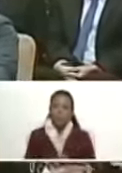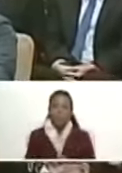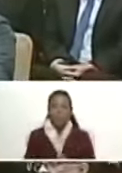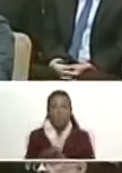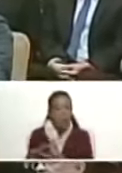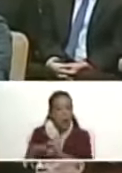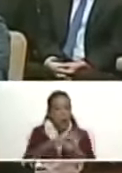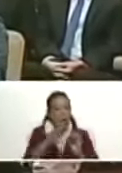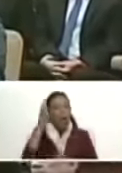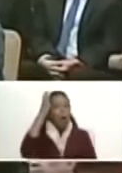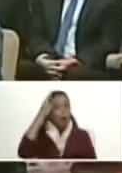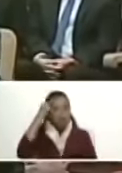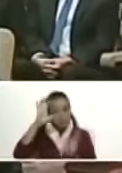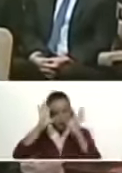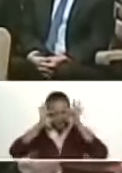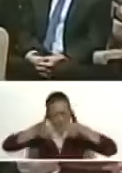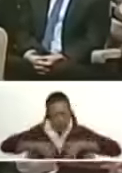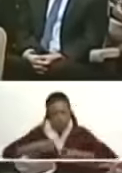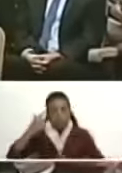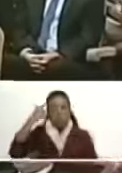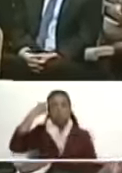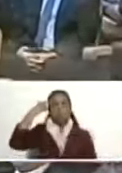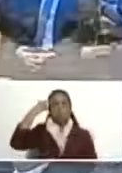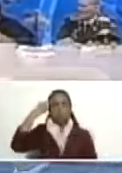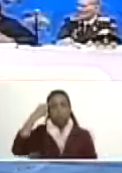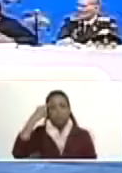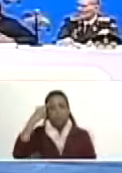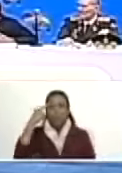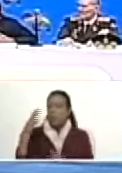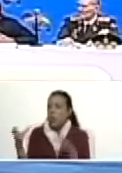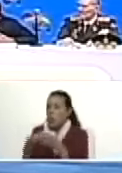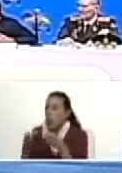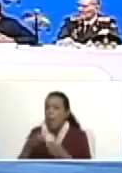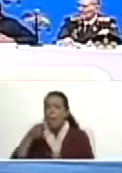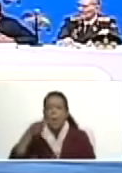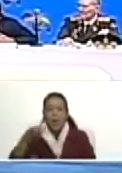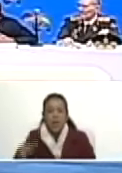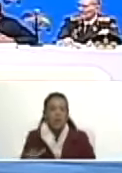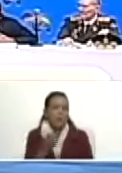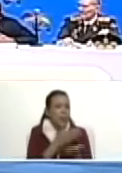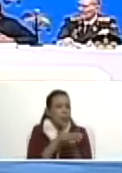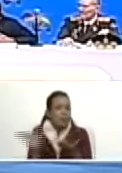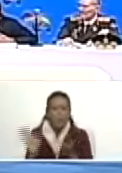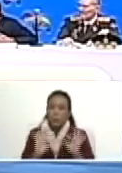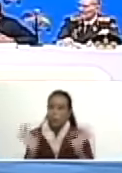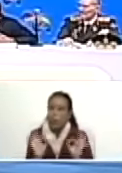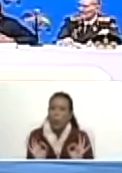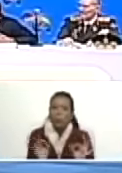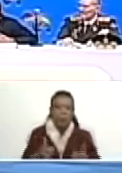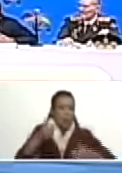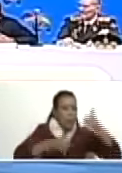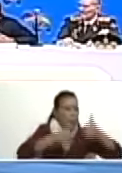de la conciencia nacional. Por encima de colores, de partidos, de posiciones.